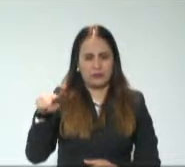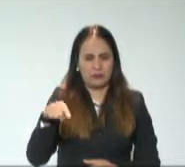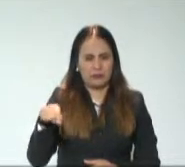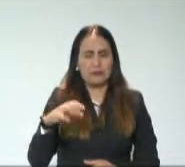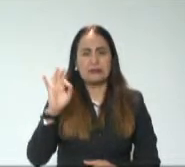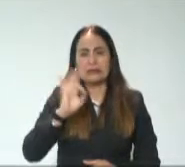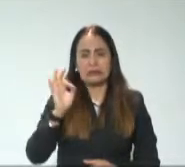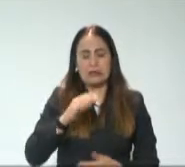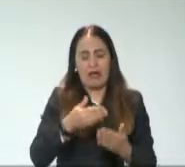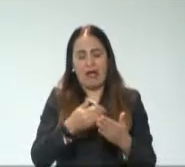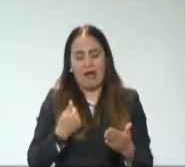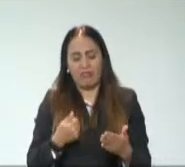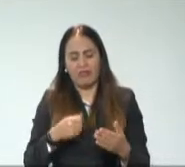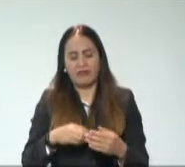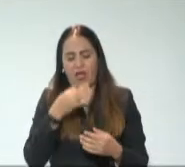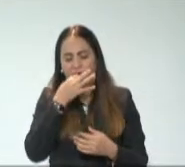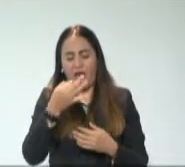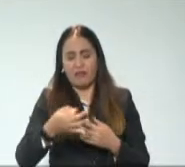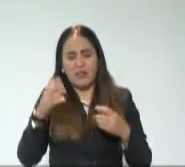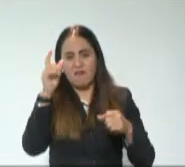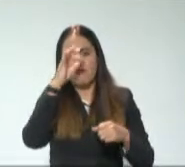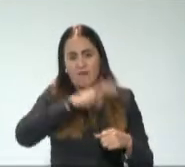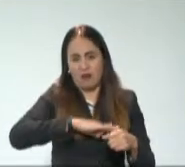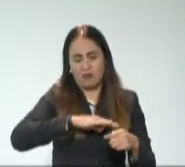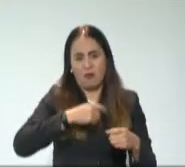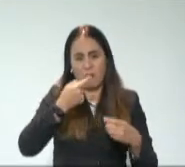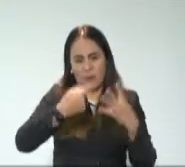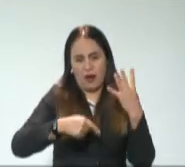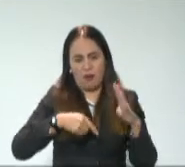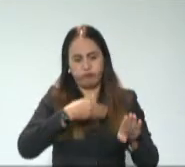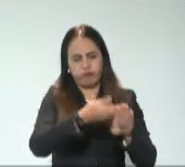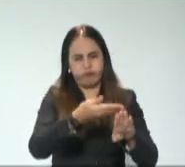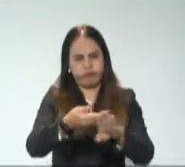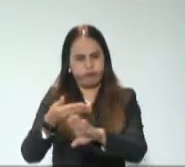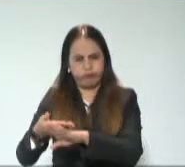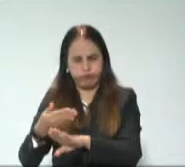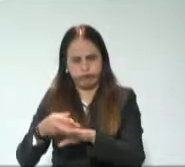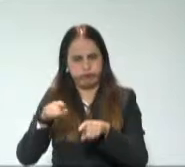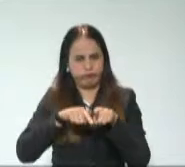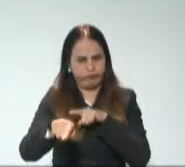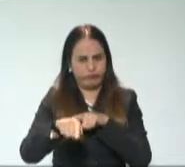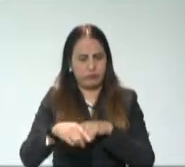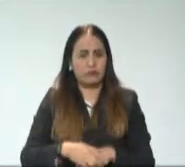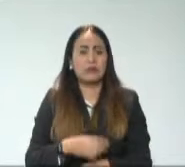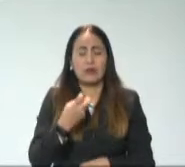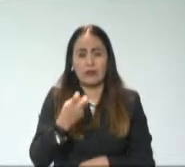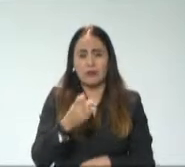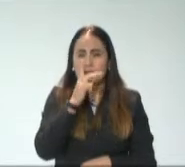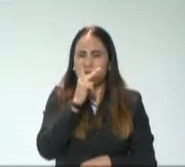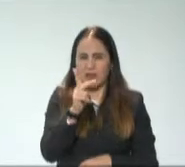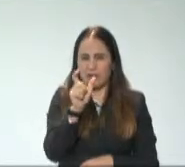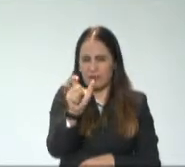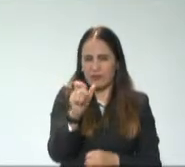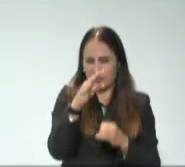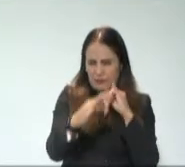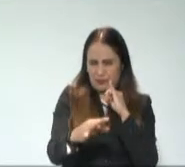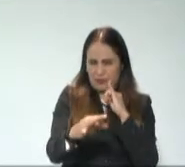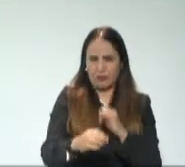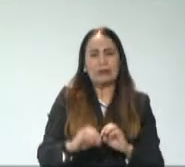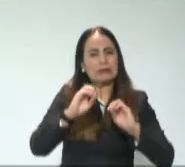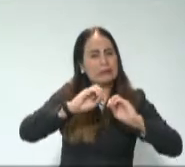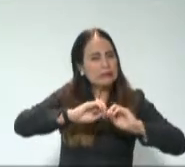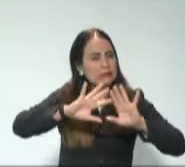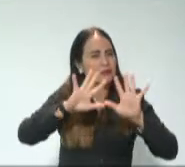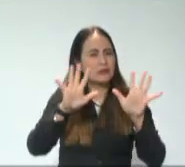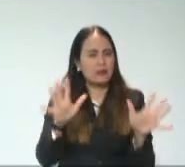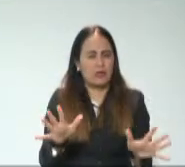deliberada de causar daño termino con una frase que es por lo tanto la transparencia